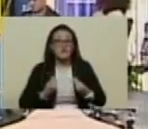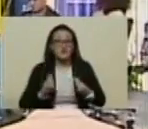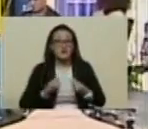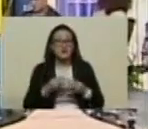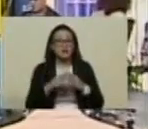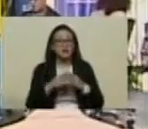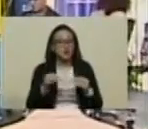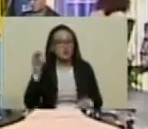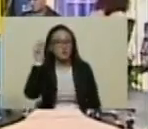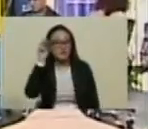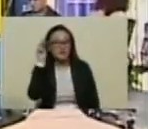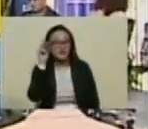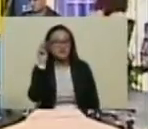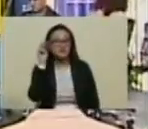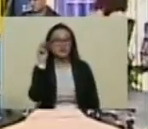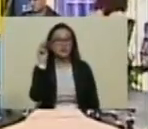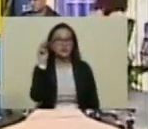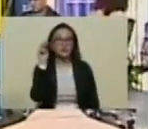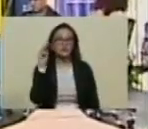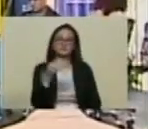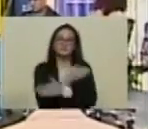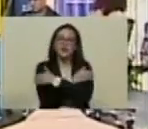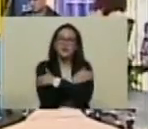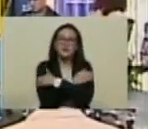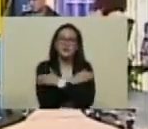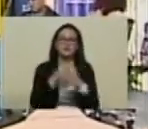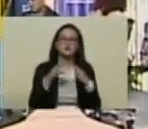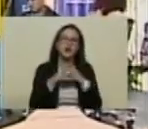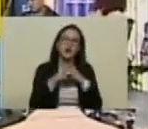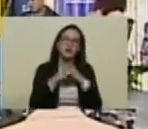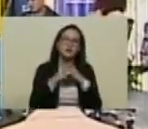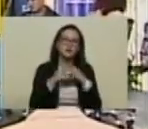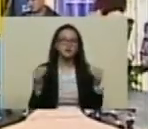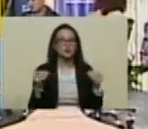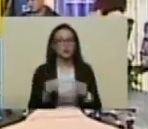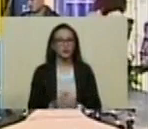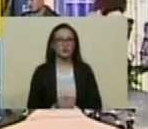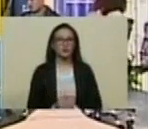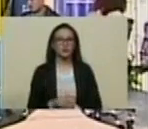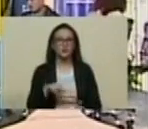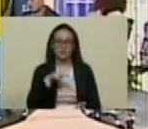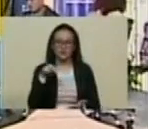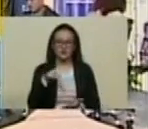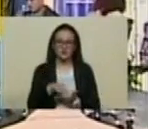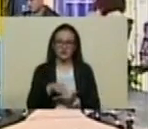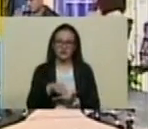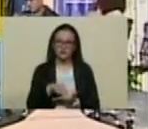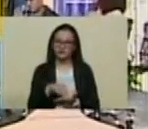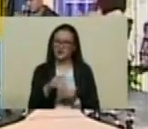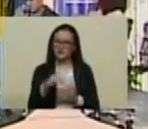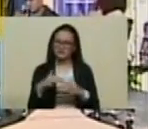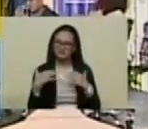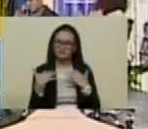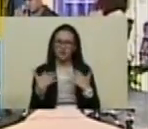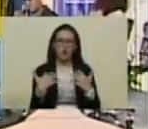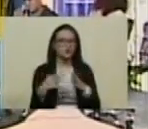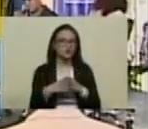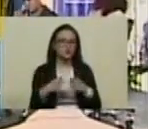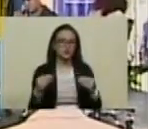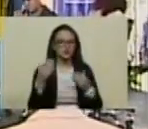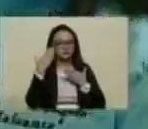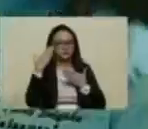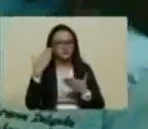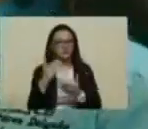nuestros maestros y maestras. Un abrazo a todos ustedes a nivel nacional. Y hay que ir mejorando,